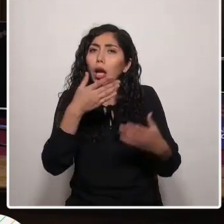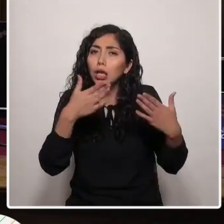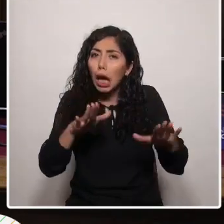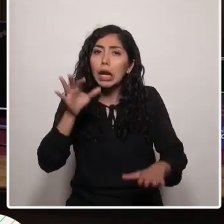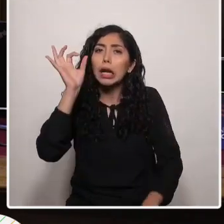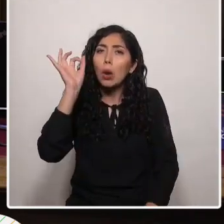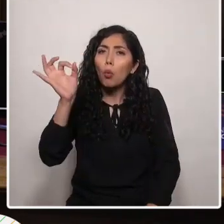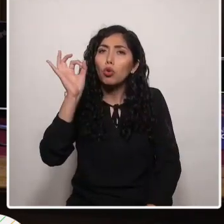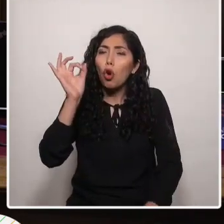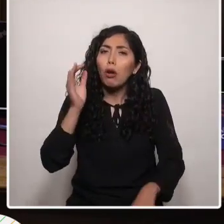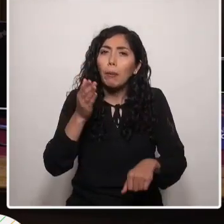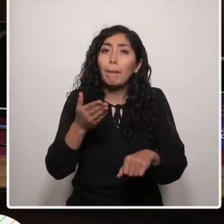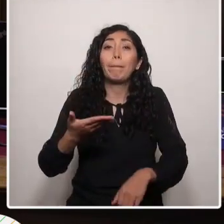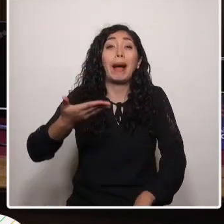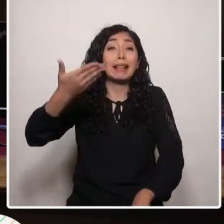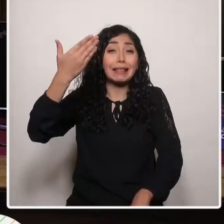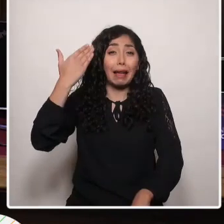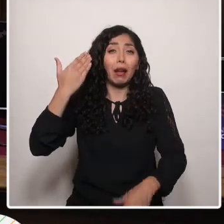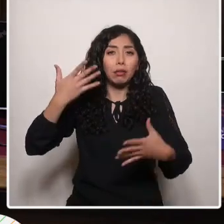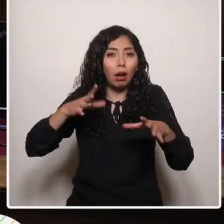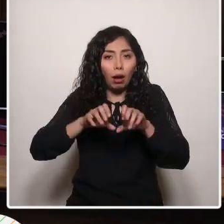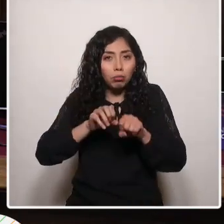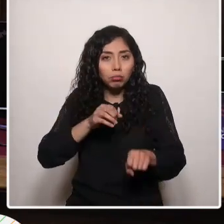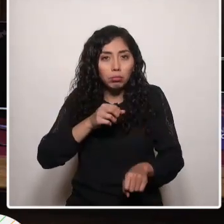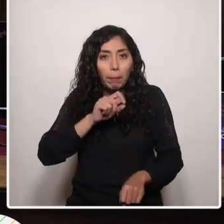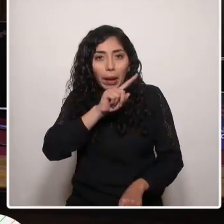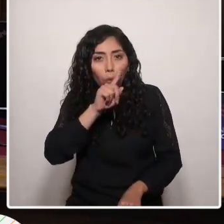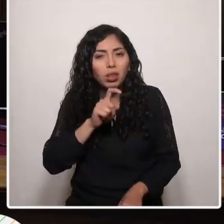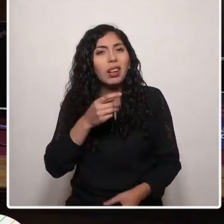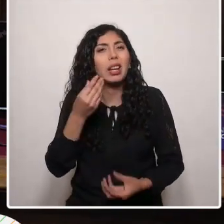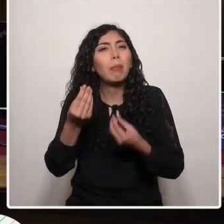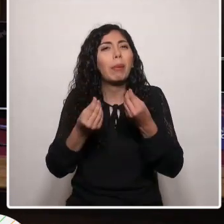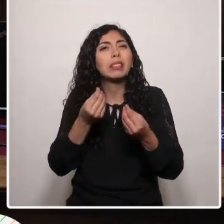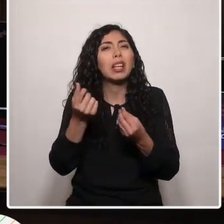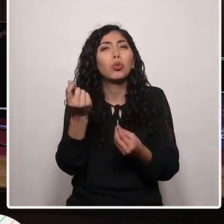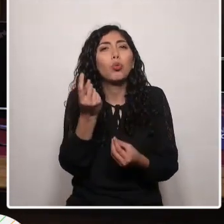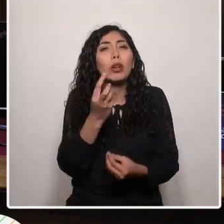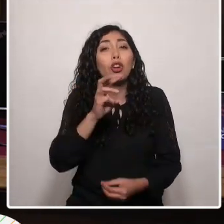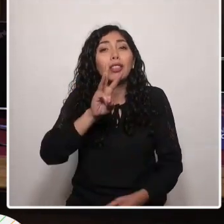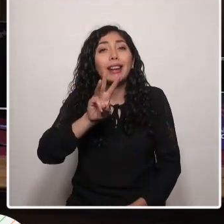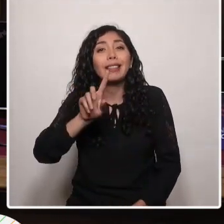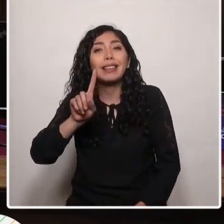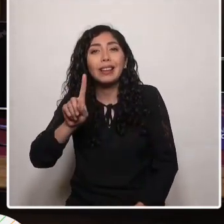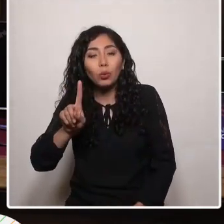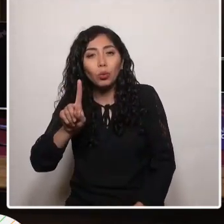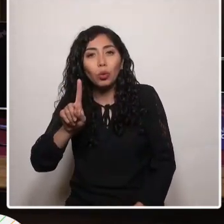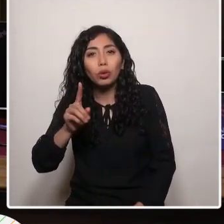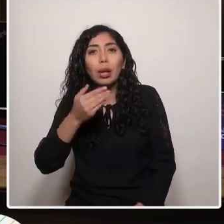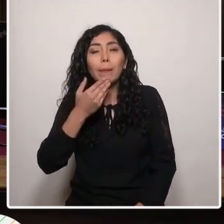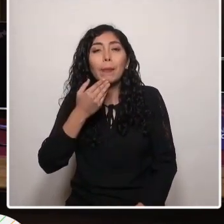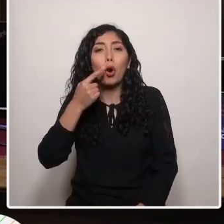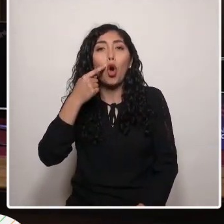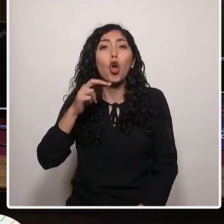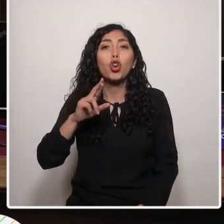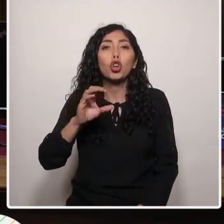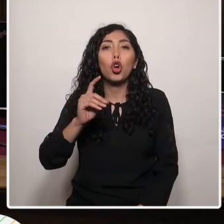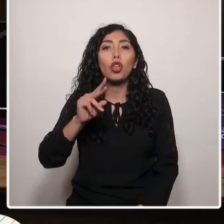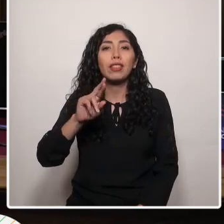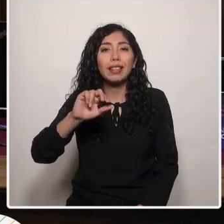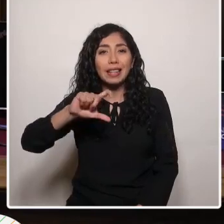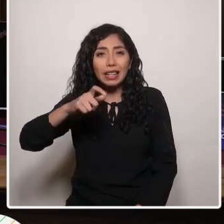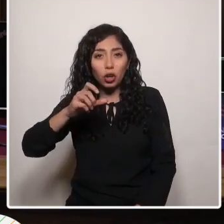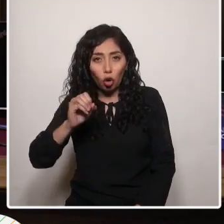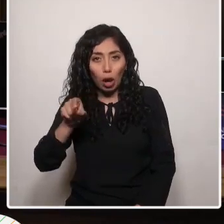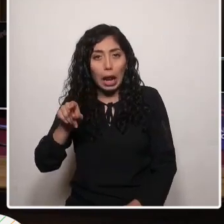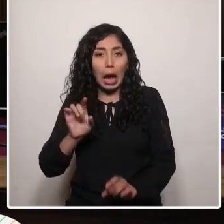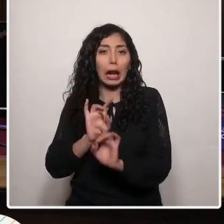pasada del Pleno y se planteó qué pasaba con el número 31. De hecho, el convencional Rodrigo Álvarez aclaró al